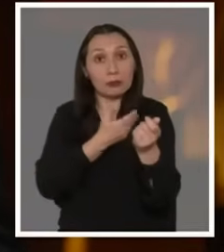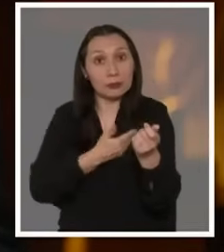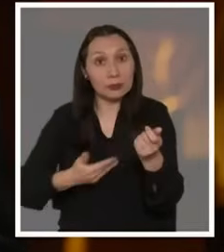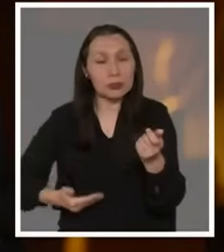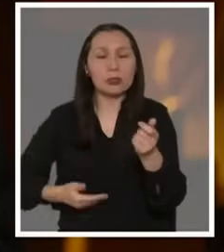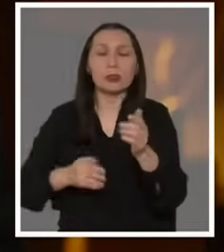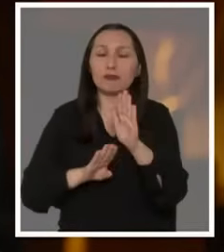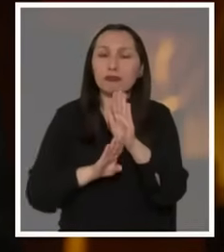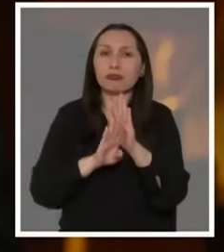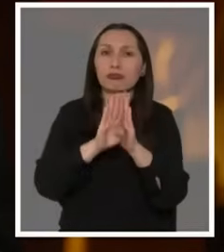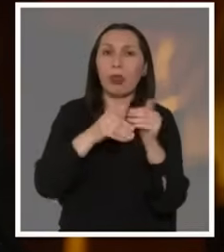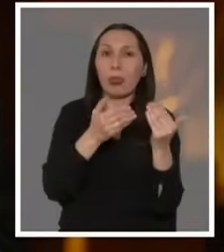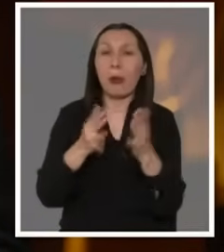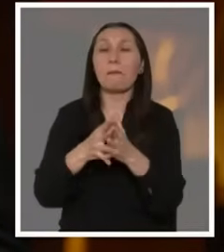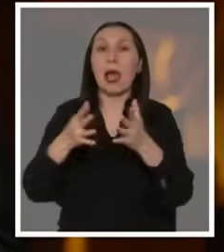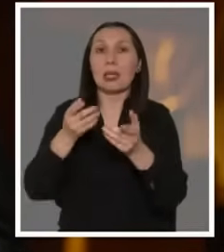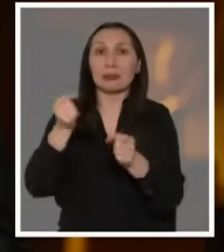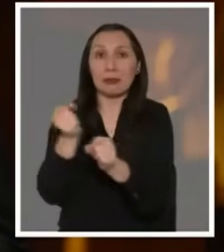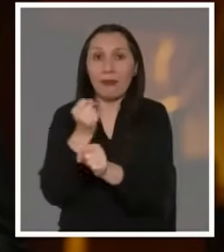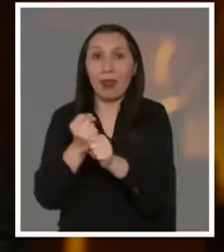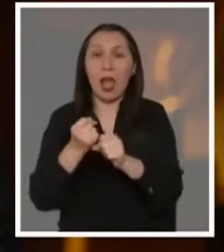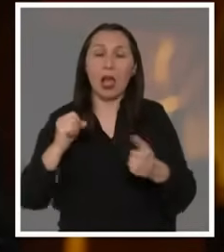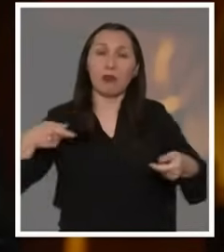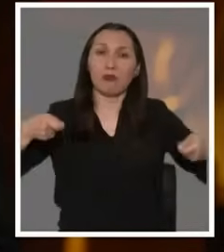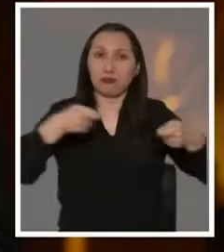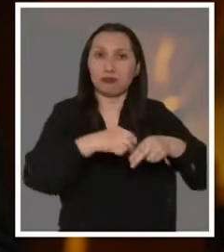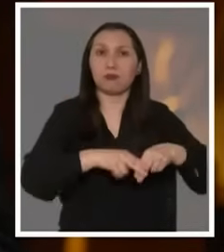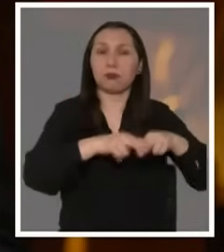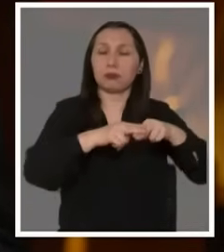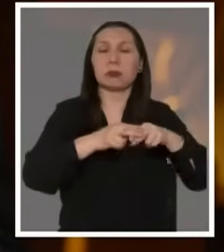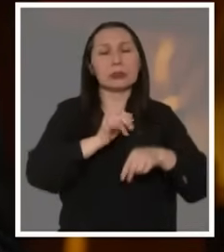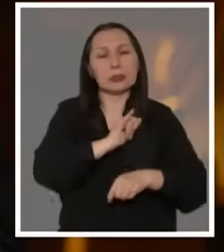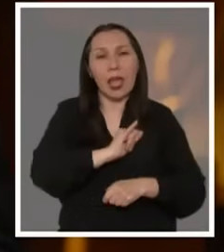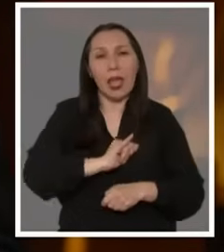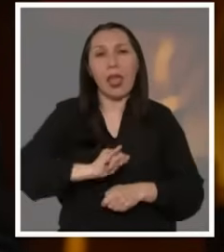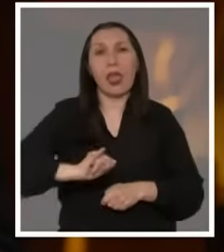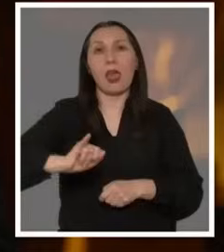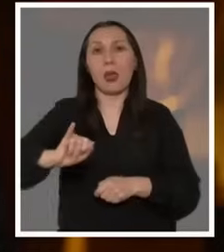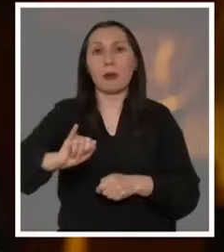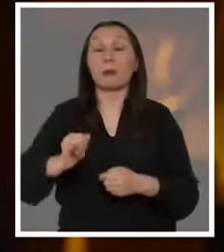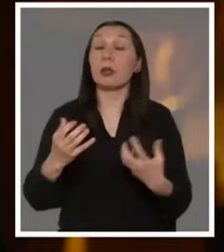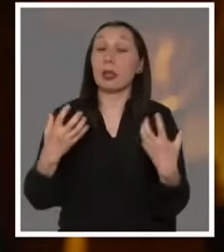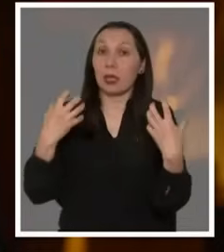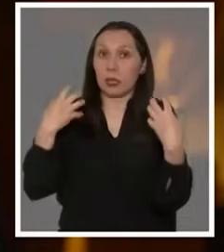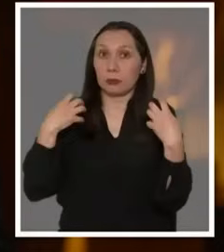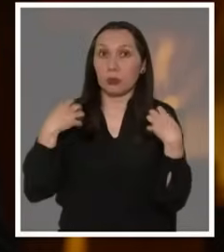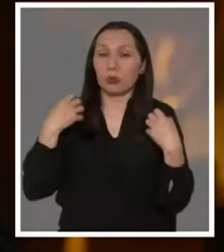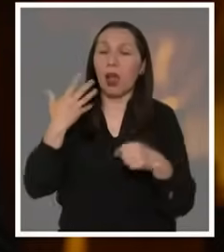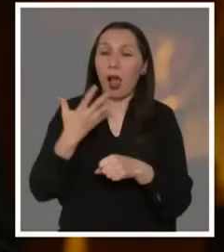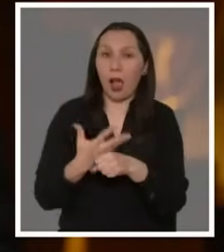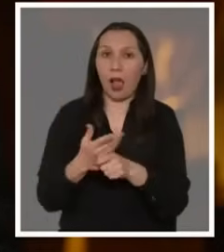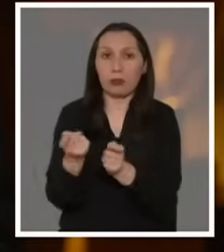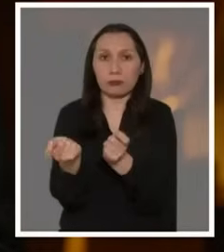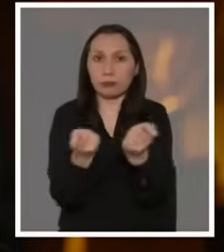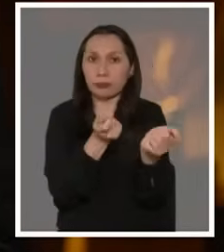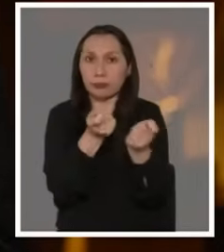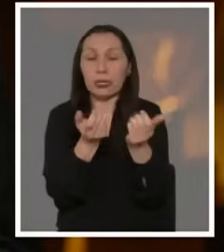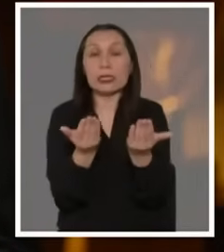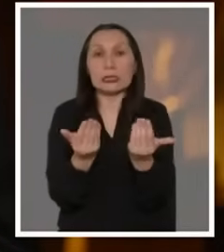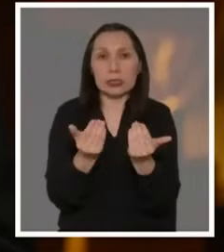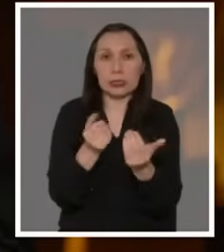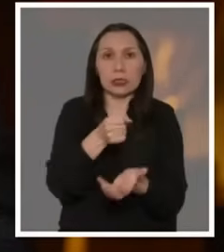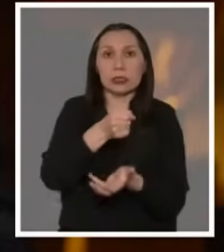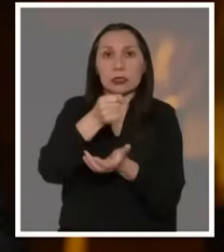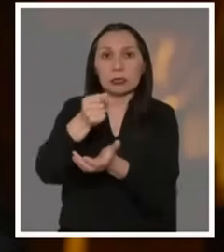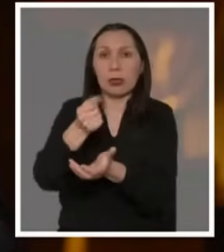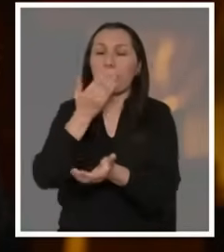crecer, generar más empleo e inversión y contar de forma permanente y responsable con los recursos necesarios para